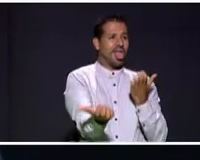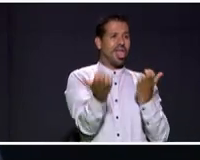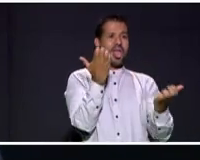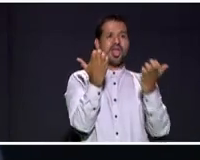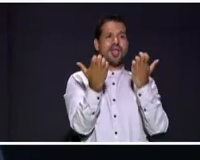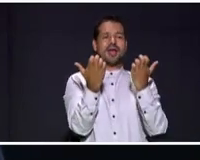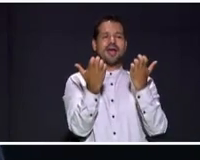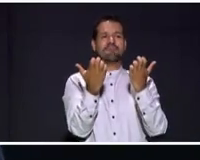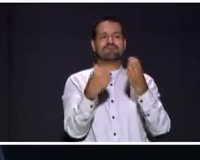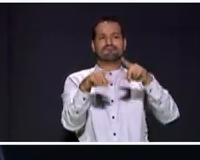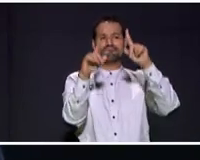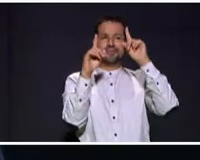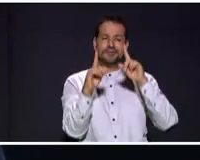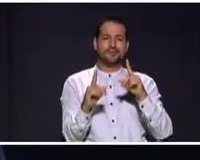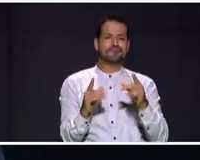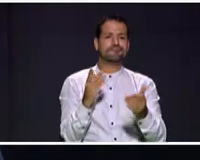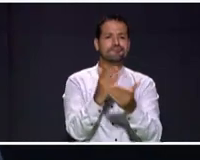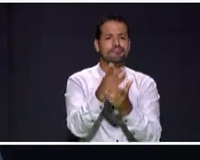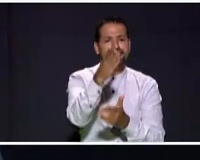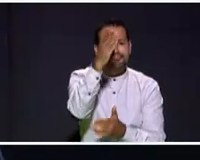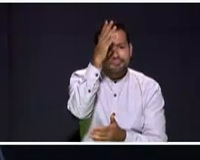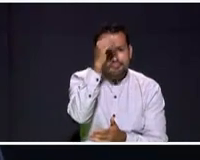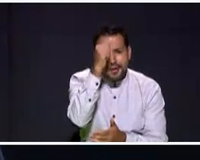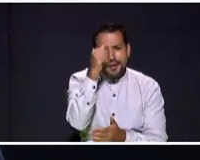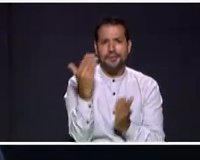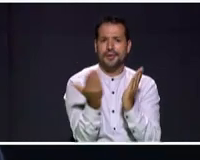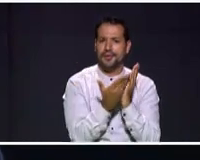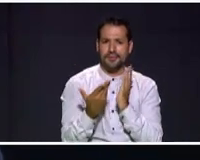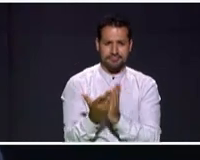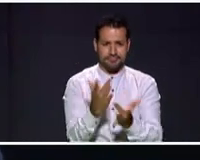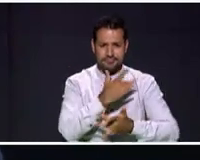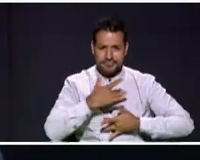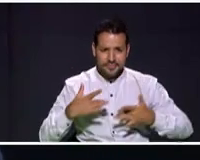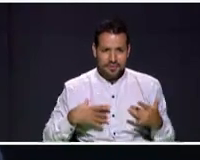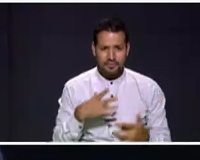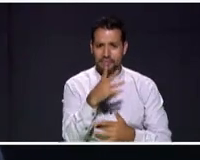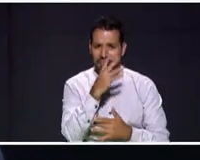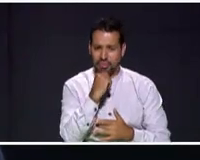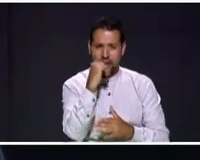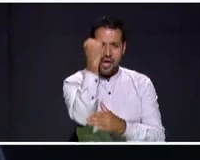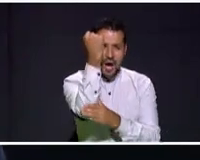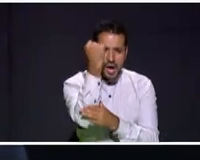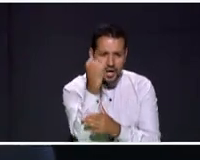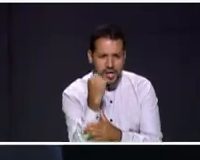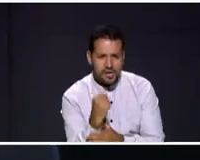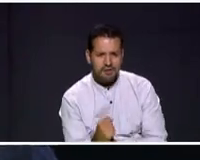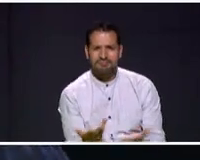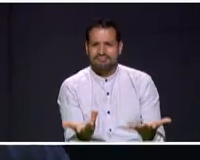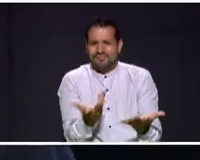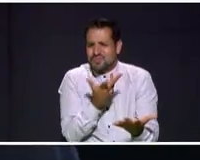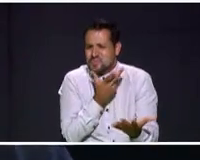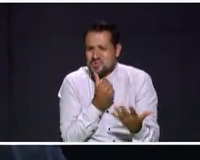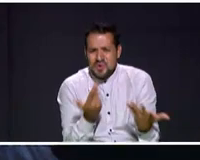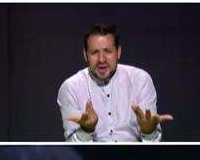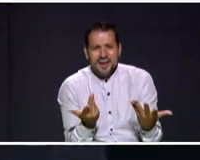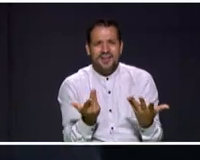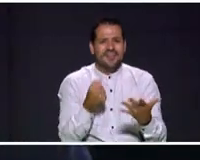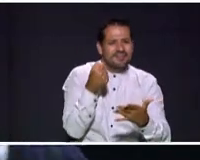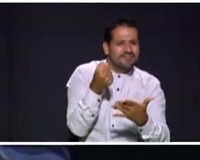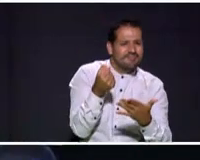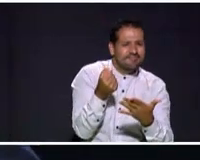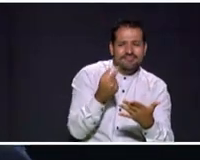ilegal no hay educación no hay salud no hay posibilidad de financiar un proyecto productivo no hay manera de que ellos puedan